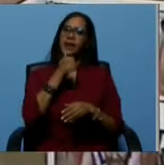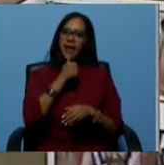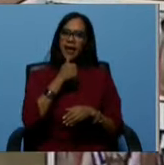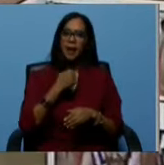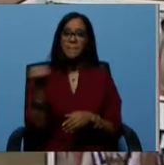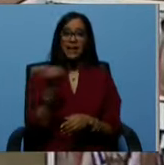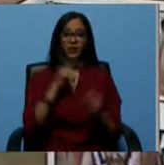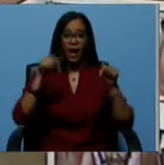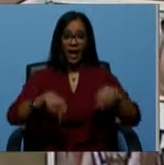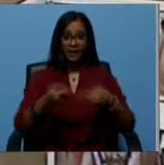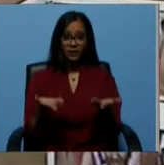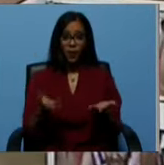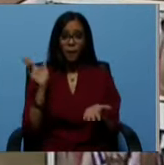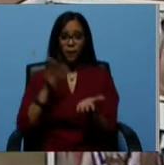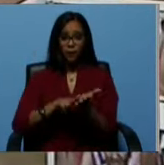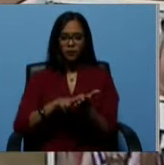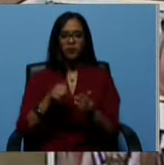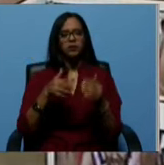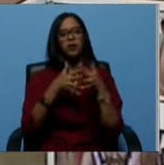ejecutó esto? Estados Unidos.